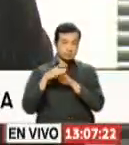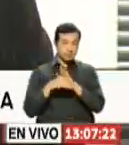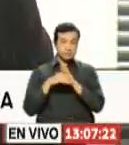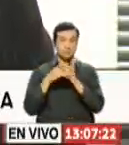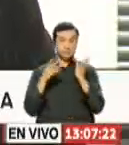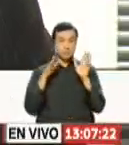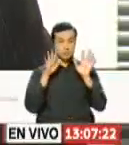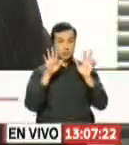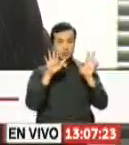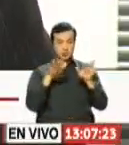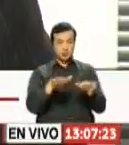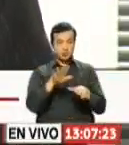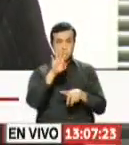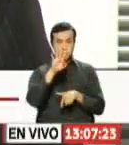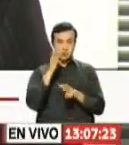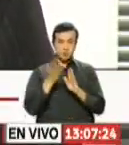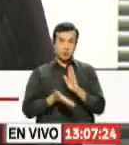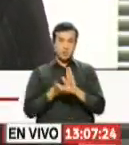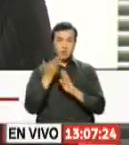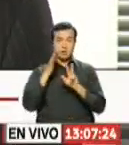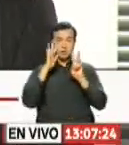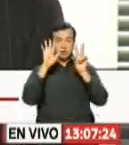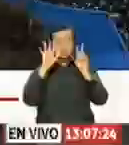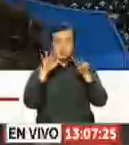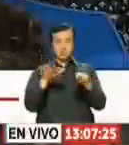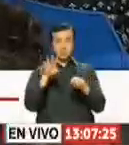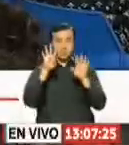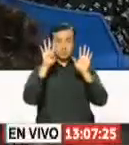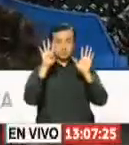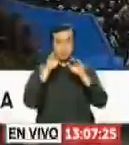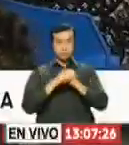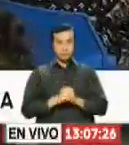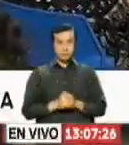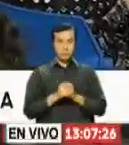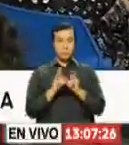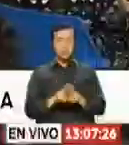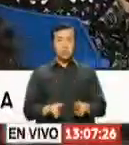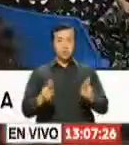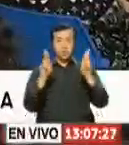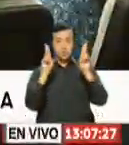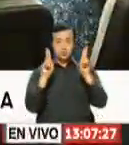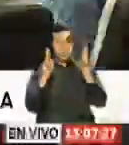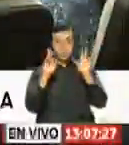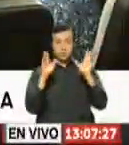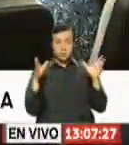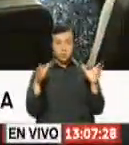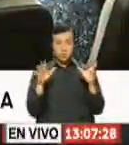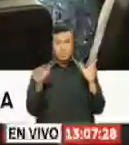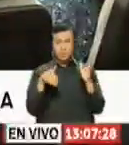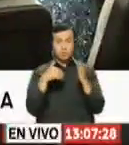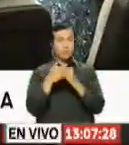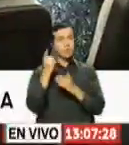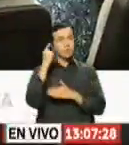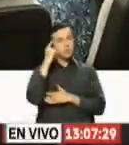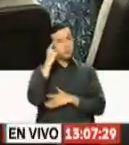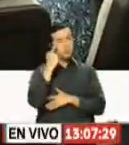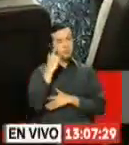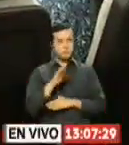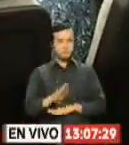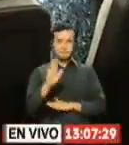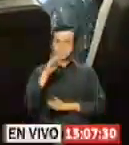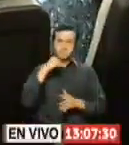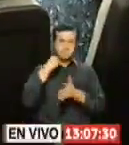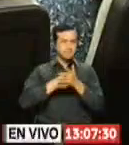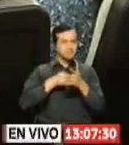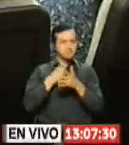pasar de 8.4 a 7.9. Según la ONU, estos estudios facilitan a los gobiernos tomar acciones y comprometerse en la